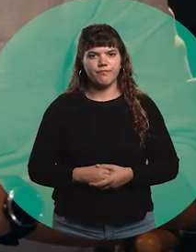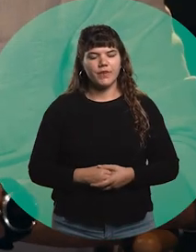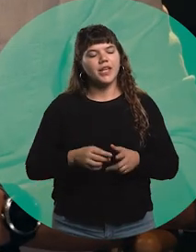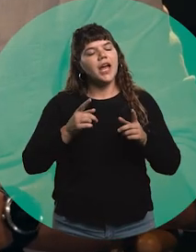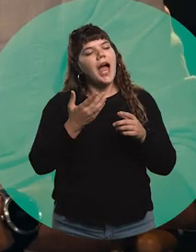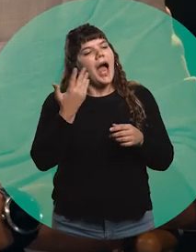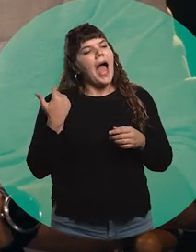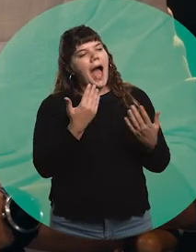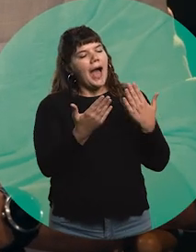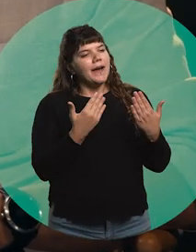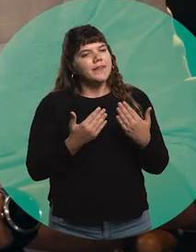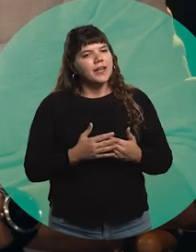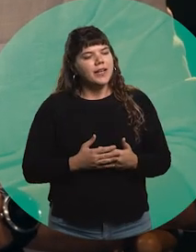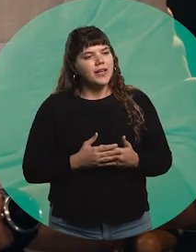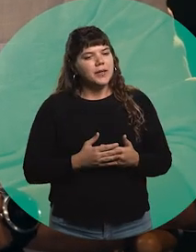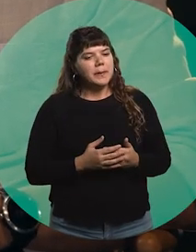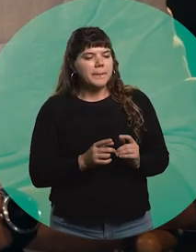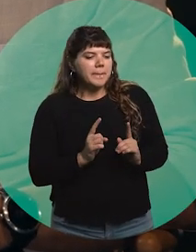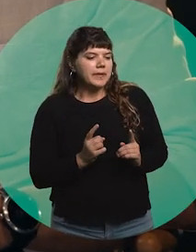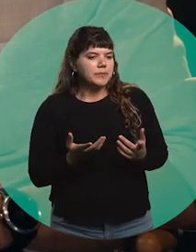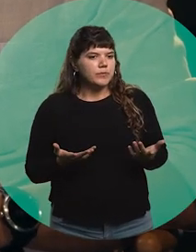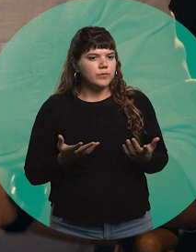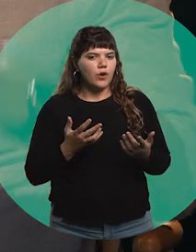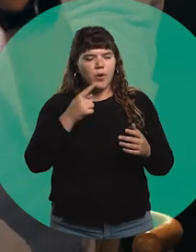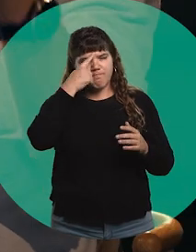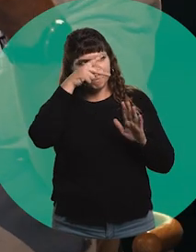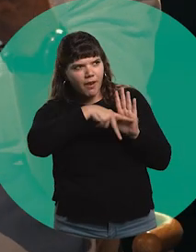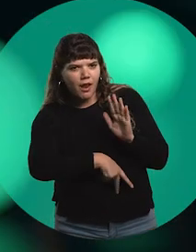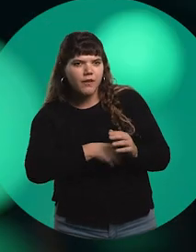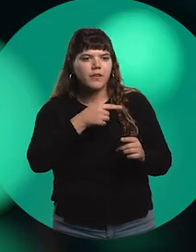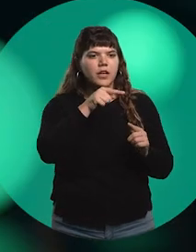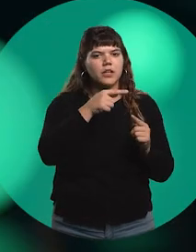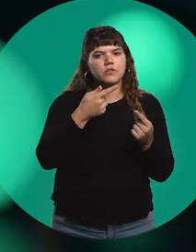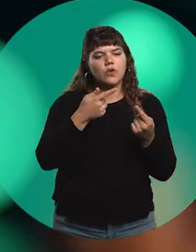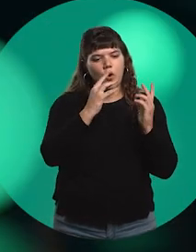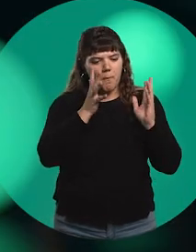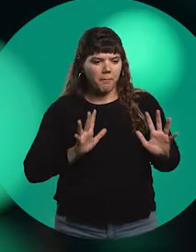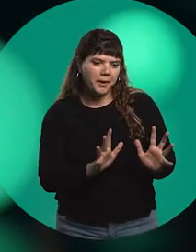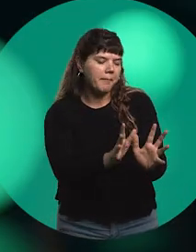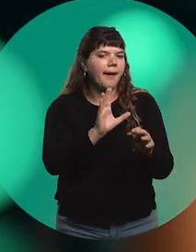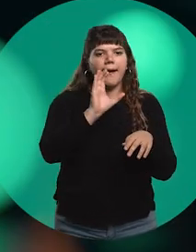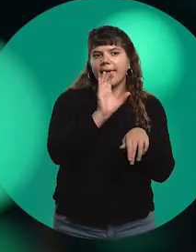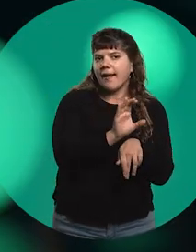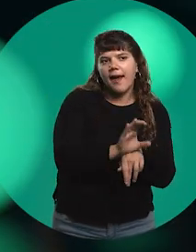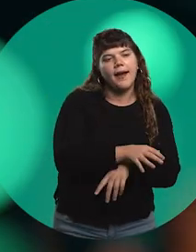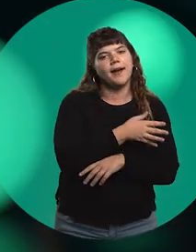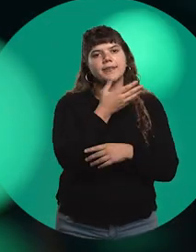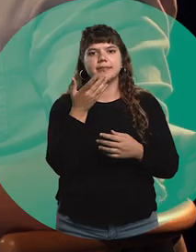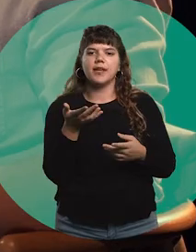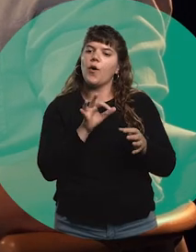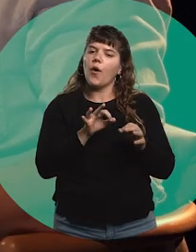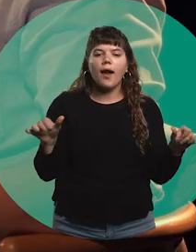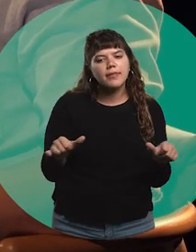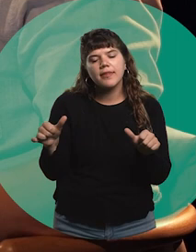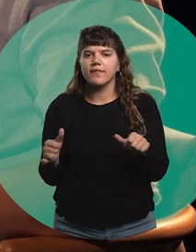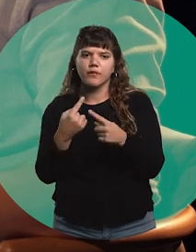anteriormente en esto de la planificación. Cuando uno está preparando una clase o una serie de